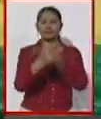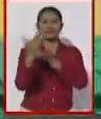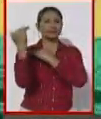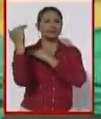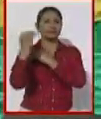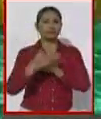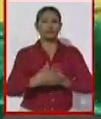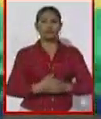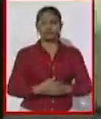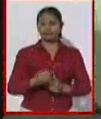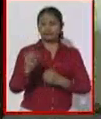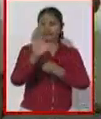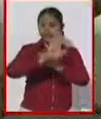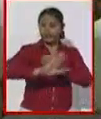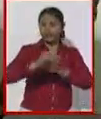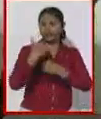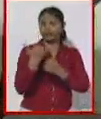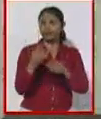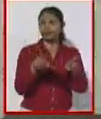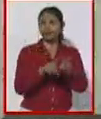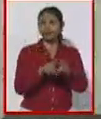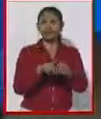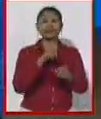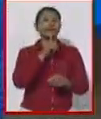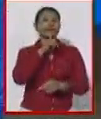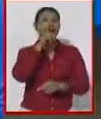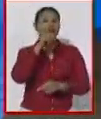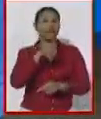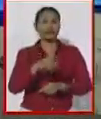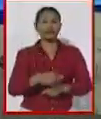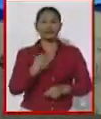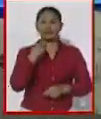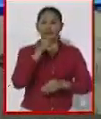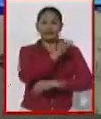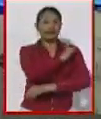Cruz. Respecto a la seguridad, esta también ha sido garantizada, según las autoridades.